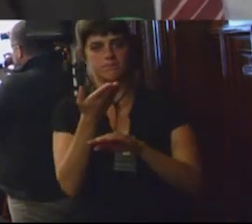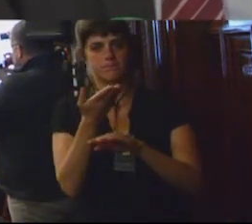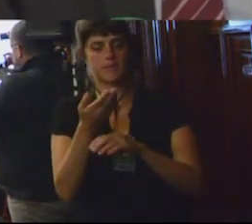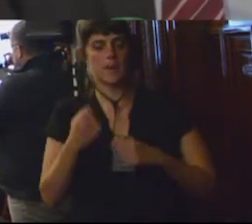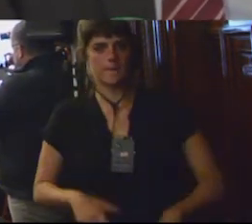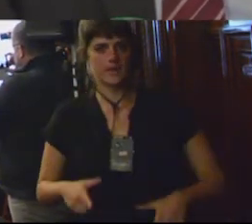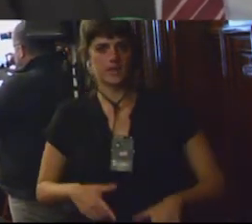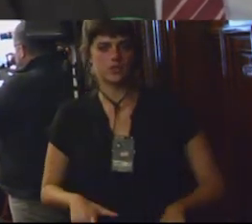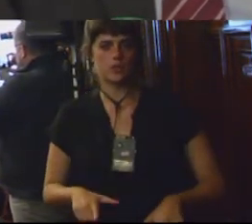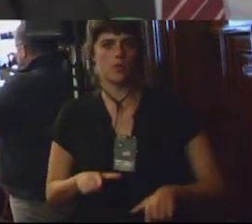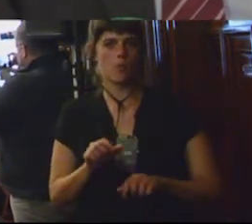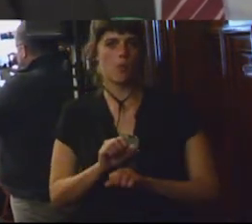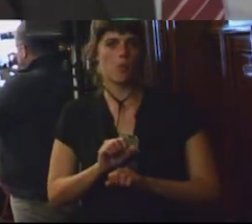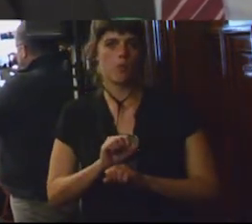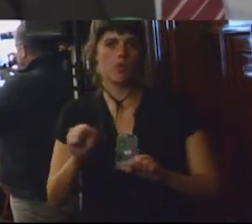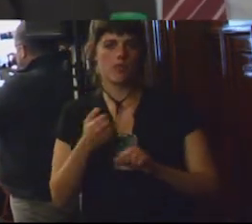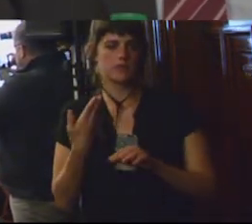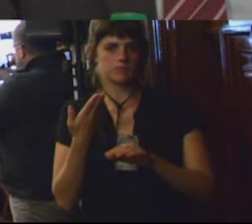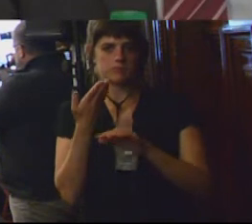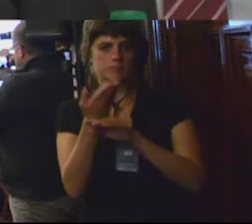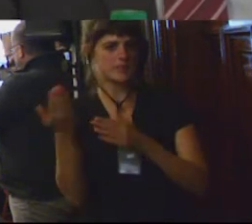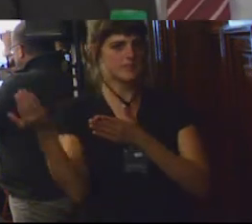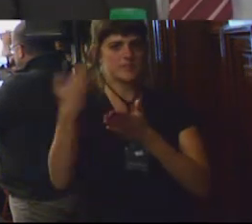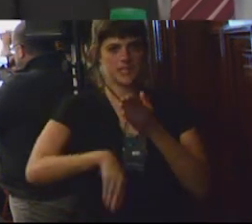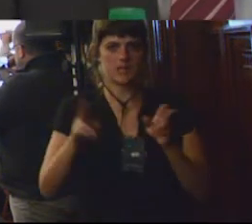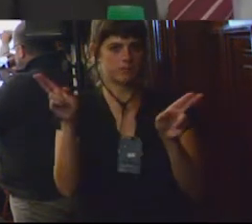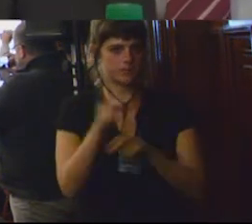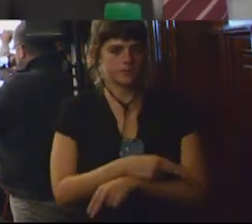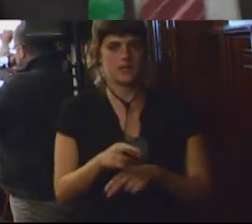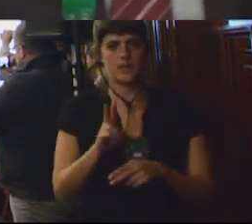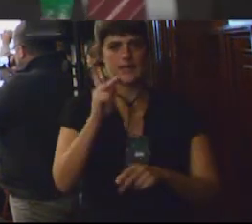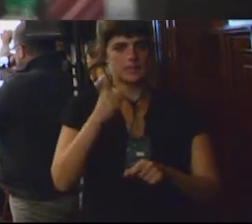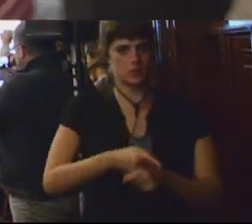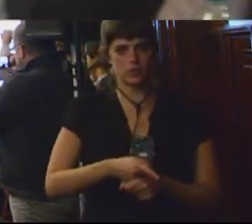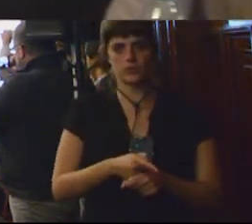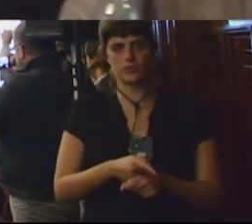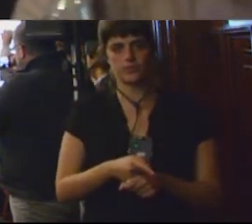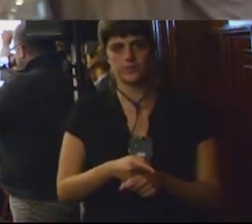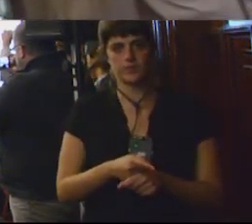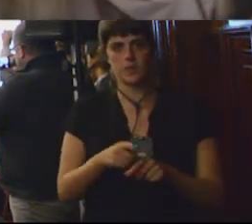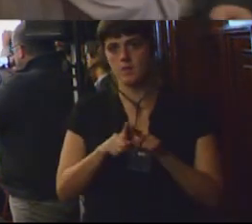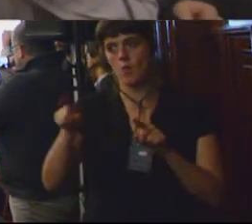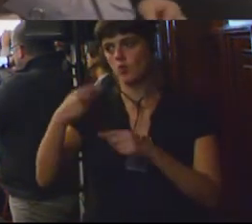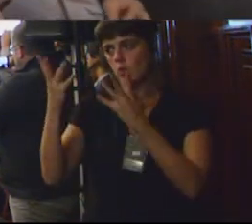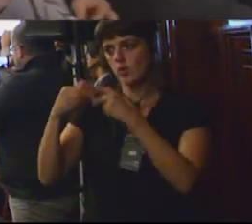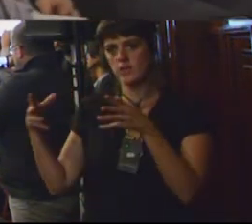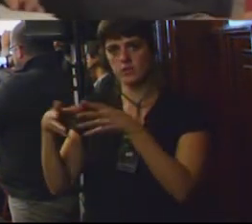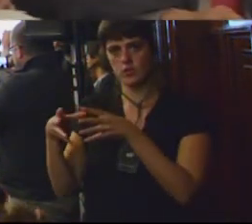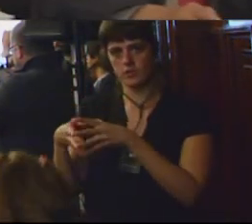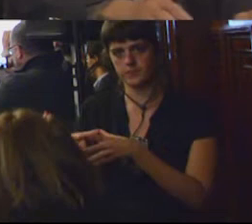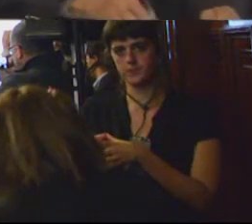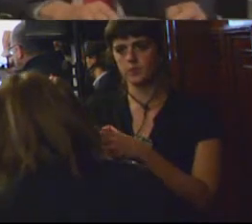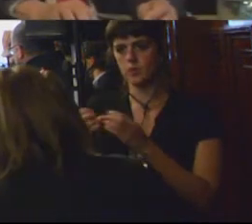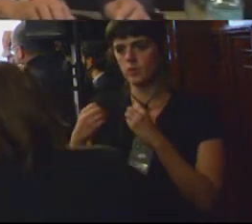solicita revocase inmediatamente la resolución como hicieron las otras organizaciones. Muchas